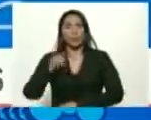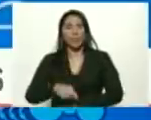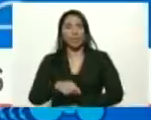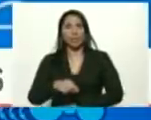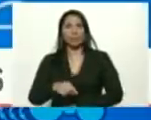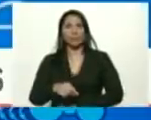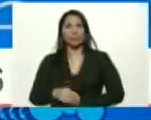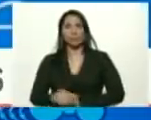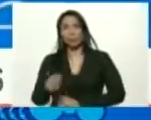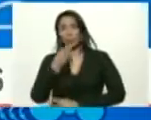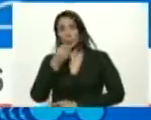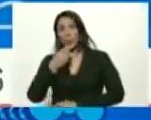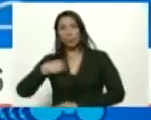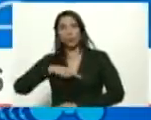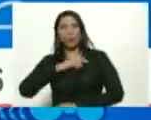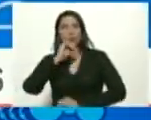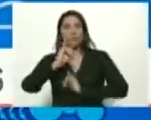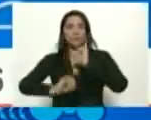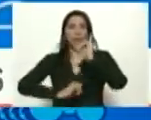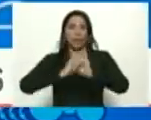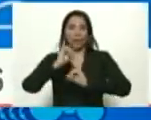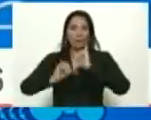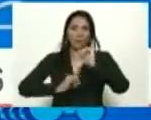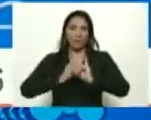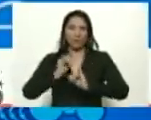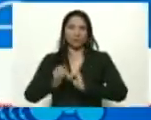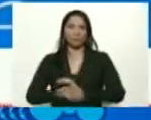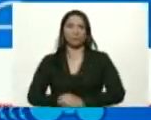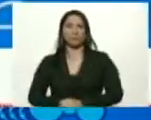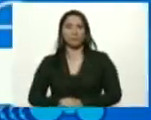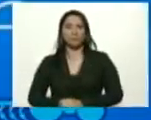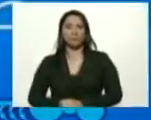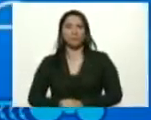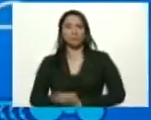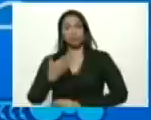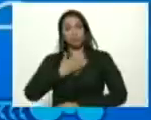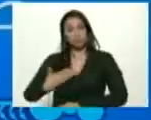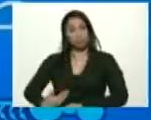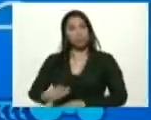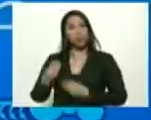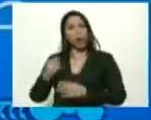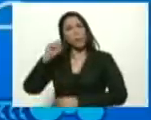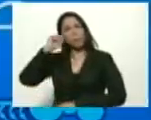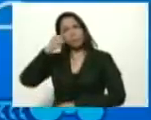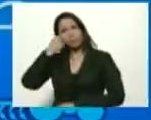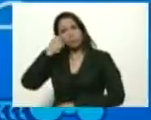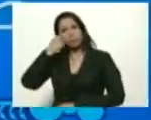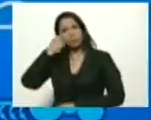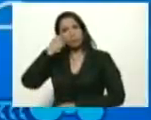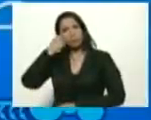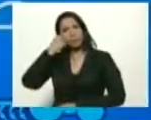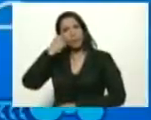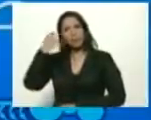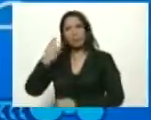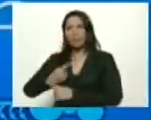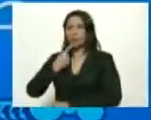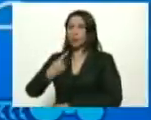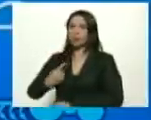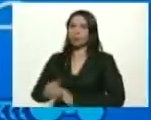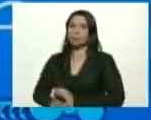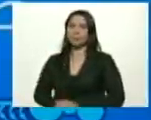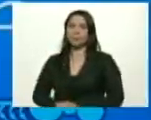alimento de nuestros niños y de nuestras niñas. Presidente, como reflexión final, debo decirle